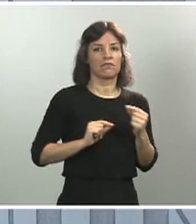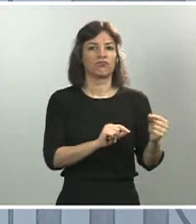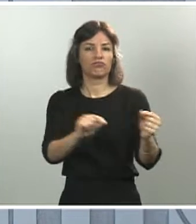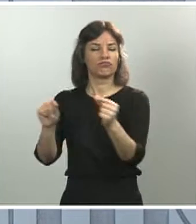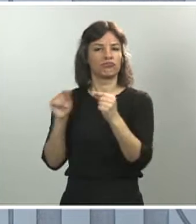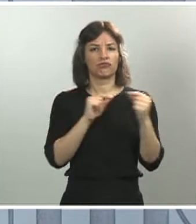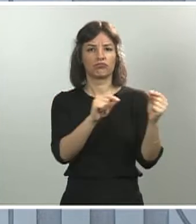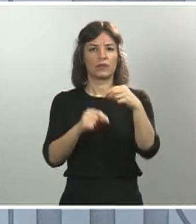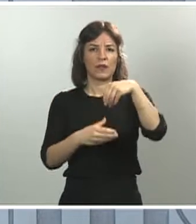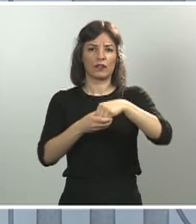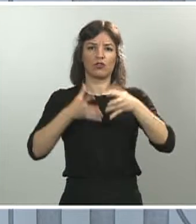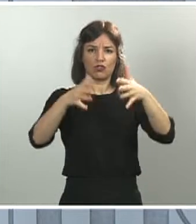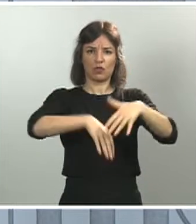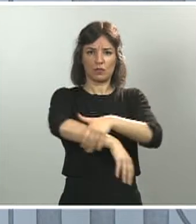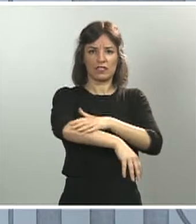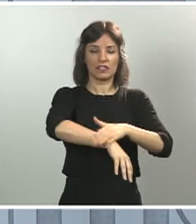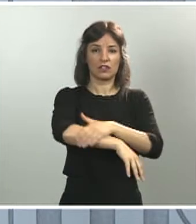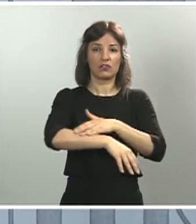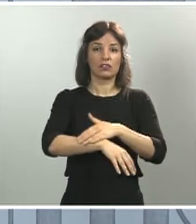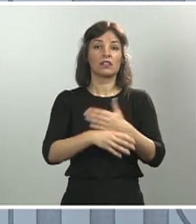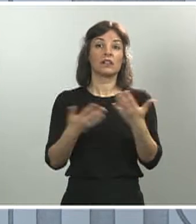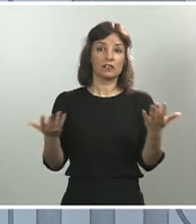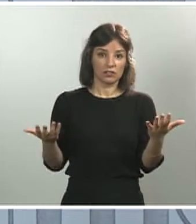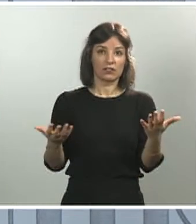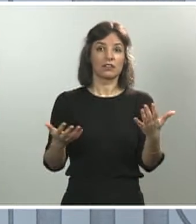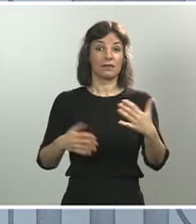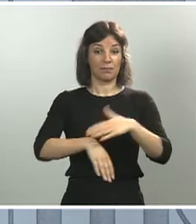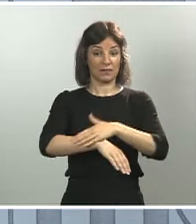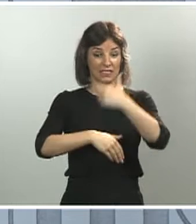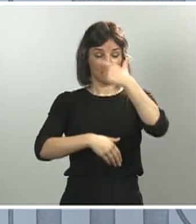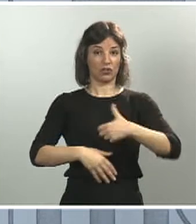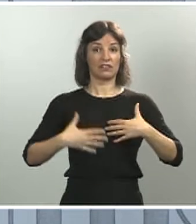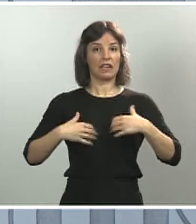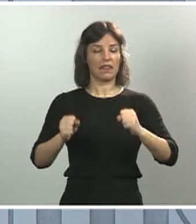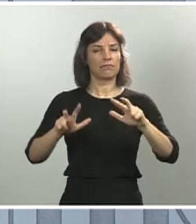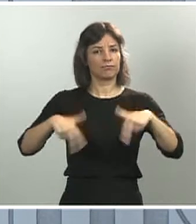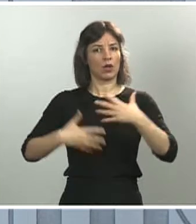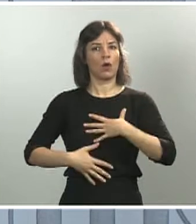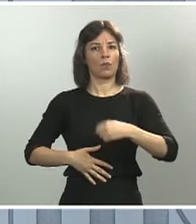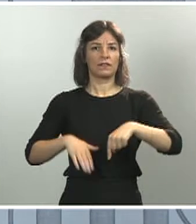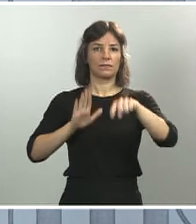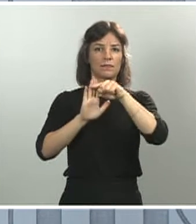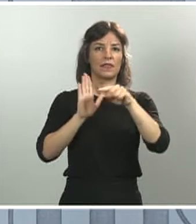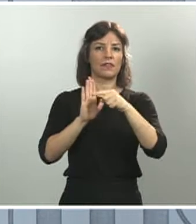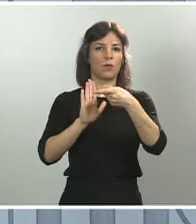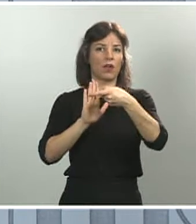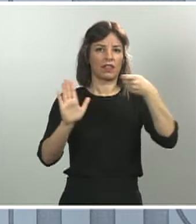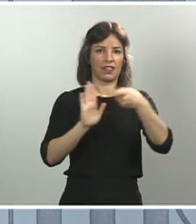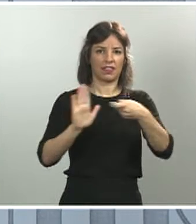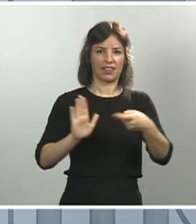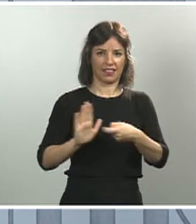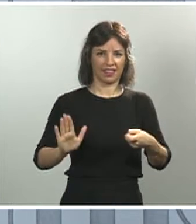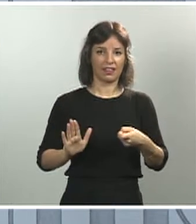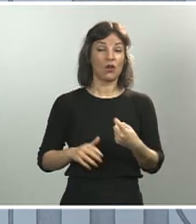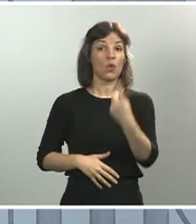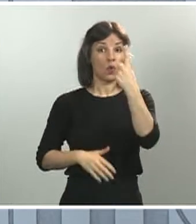Consejo de Ministros, se me permiten, como ministro de Sanidad, adoptar algunas medidas de alivio. Y saben también que anuncié que una de estas medidas que